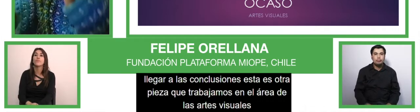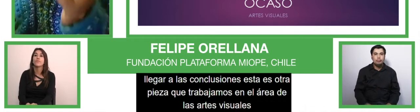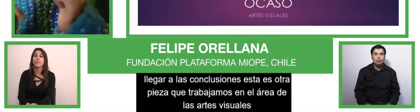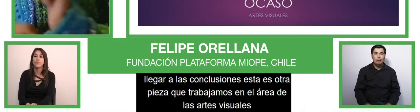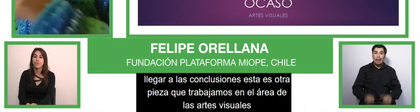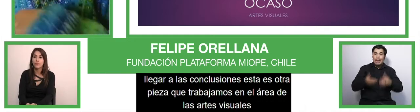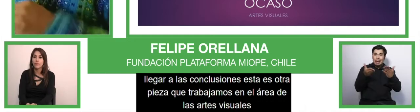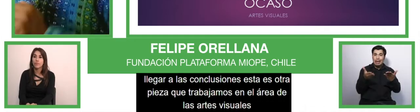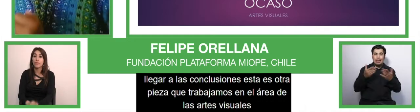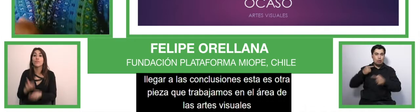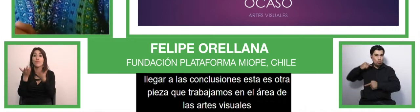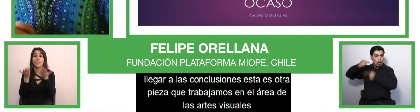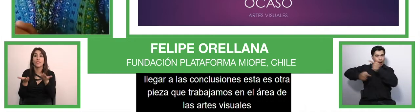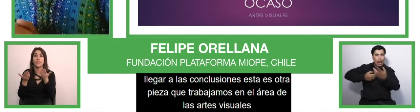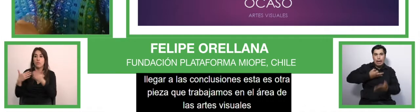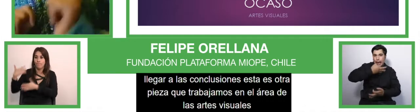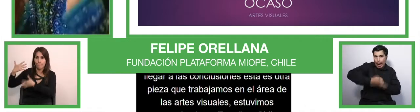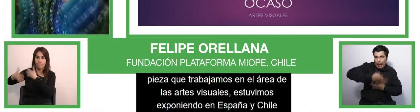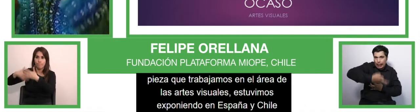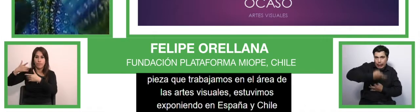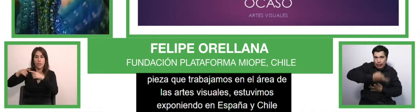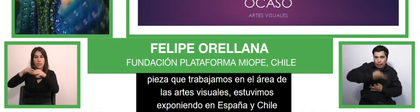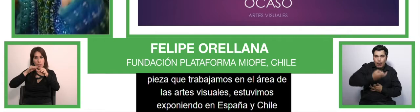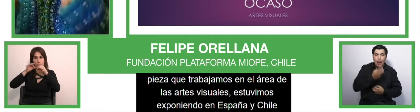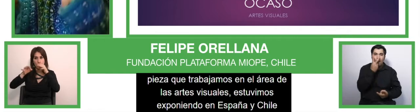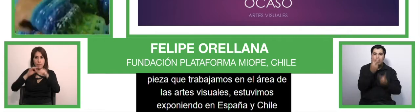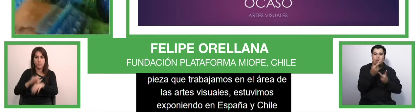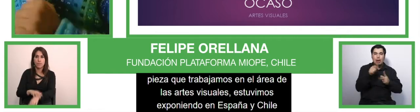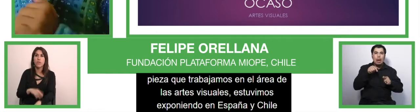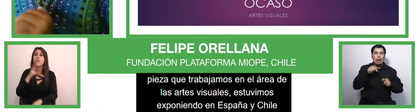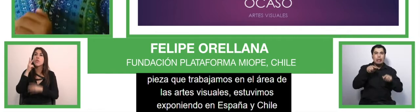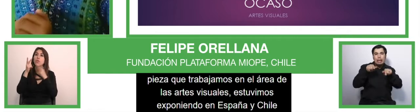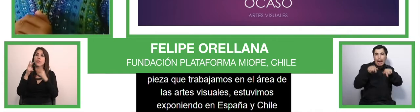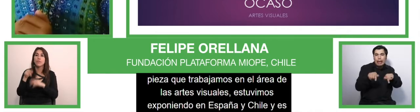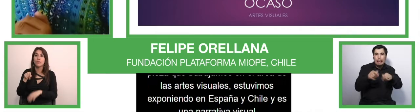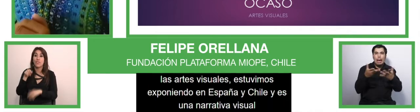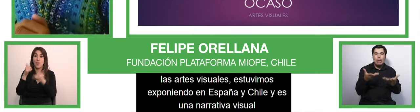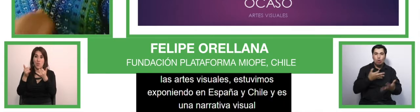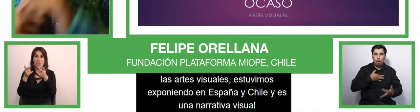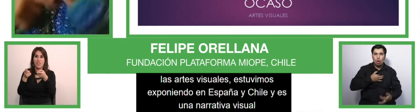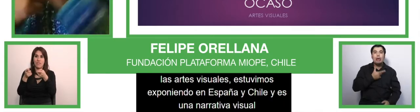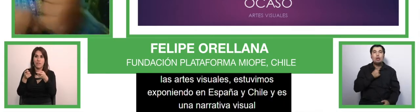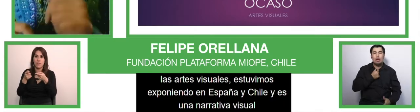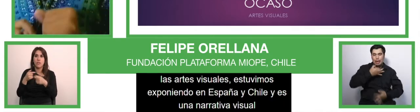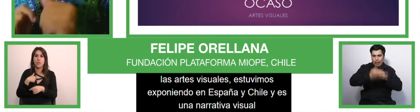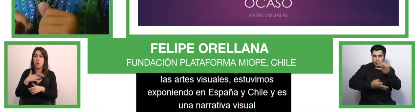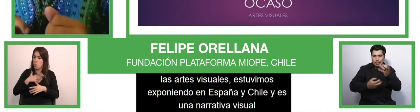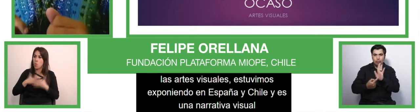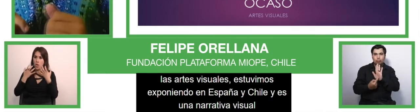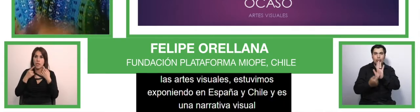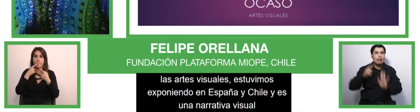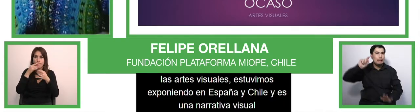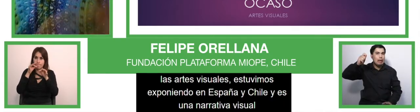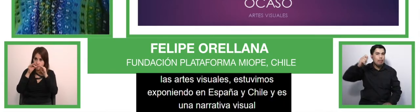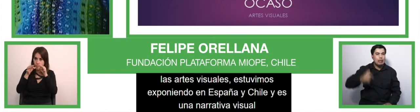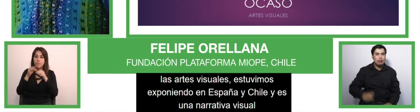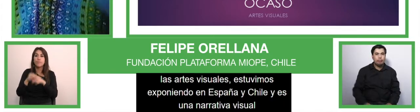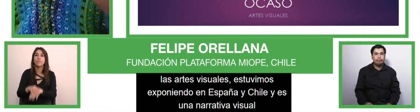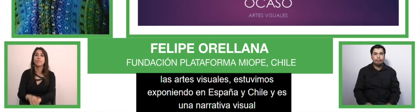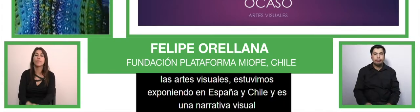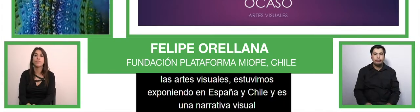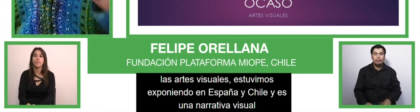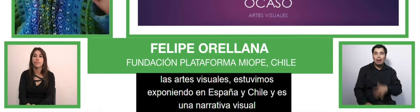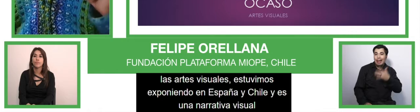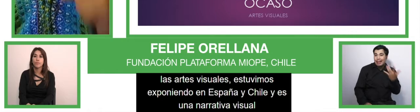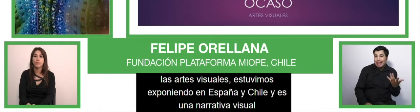Y es una narrativa visual desde, y aquí esto es lo que yo quería transmitir, sobre todo